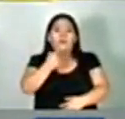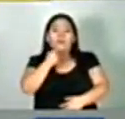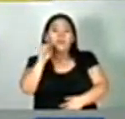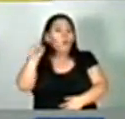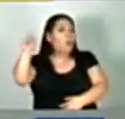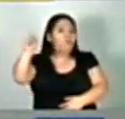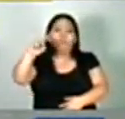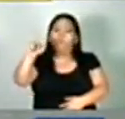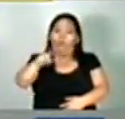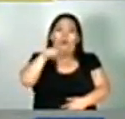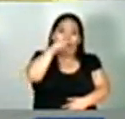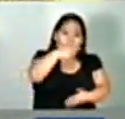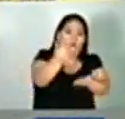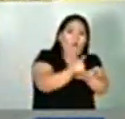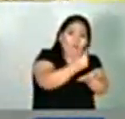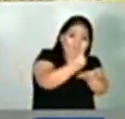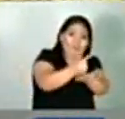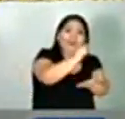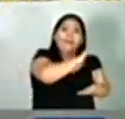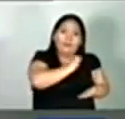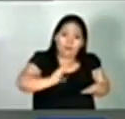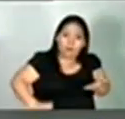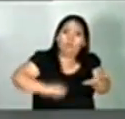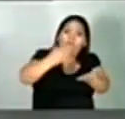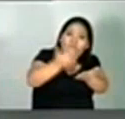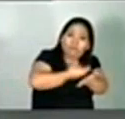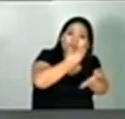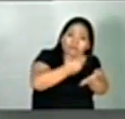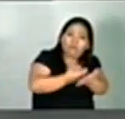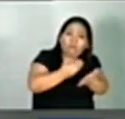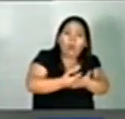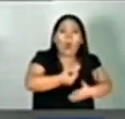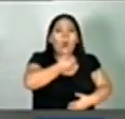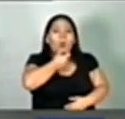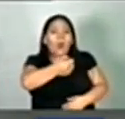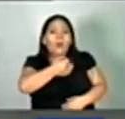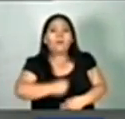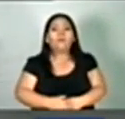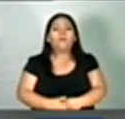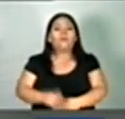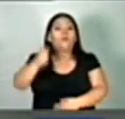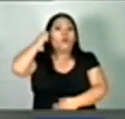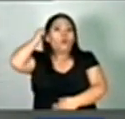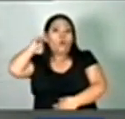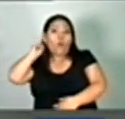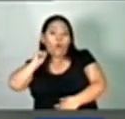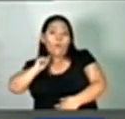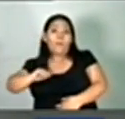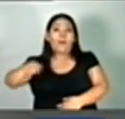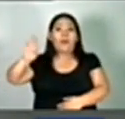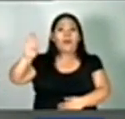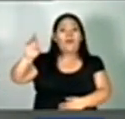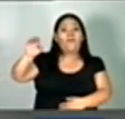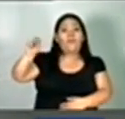estudiaba periodismo en la Universidad de El Salvador. Bernal,